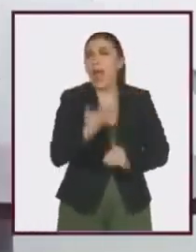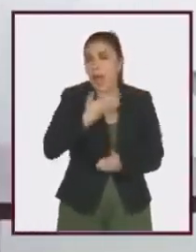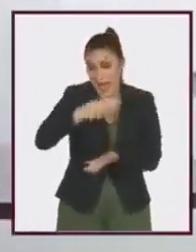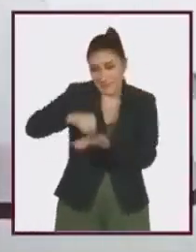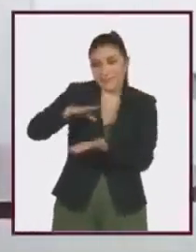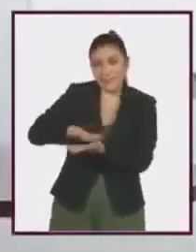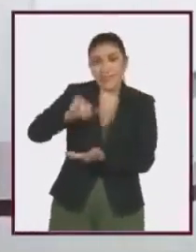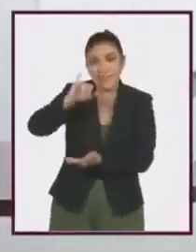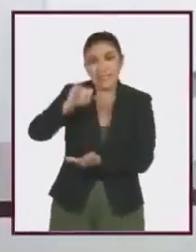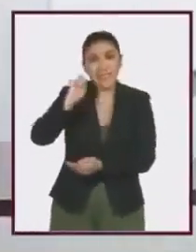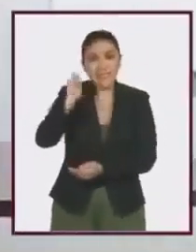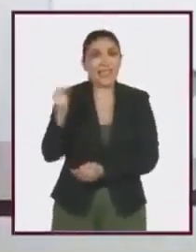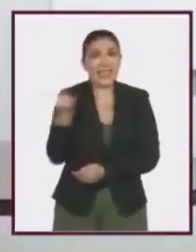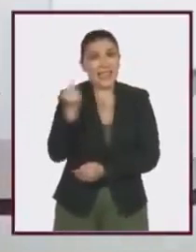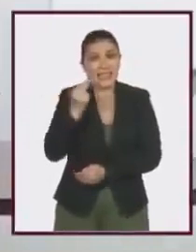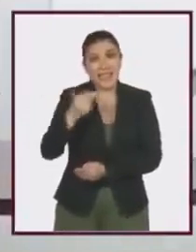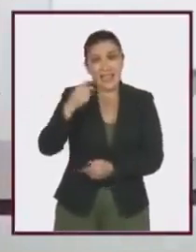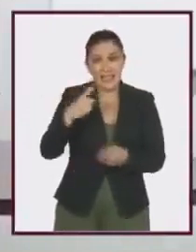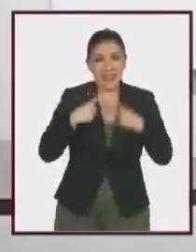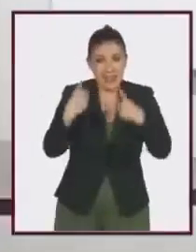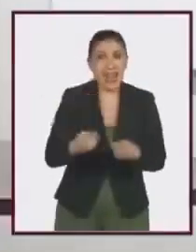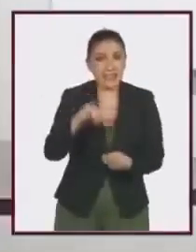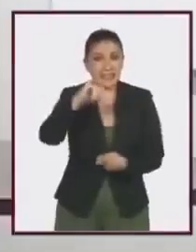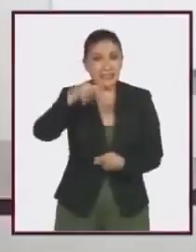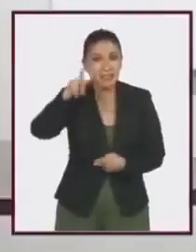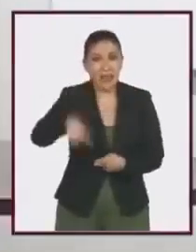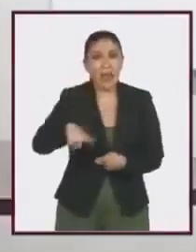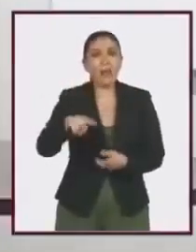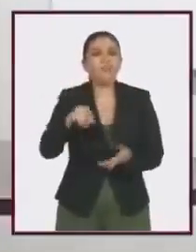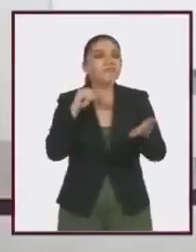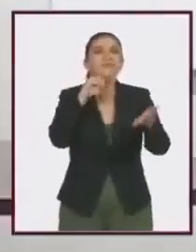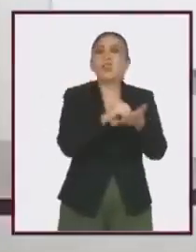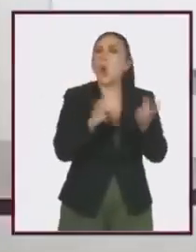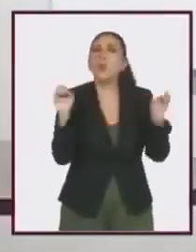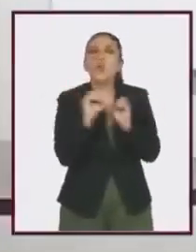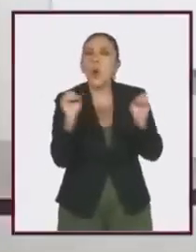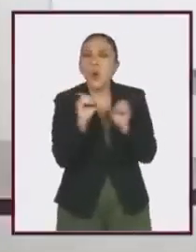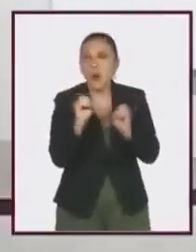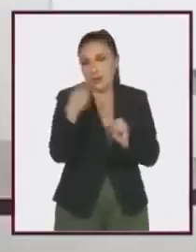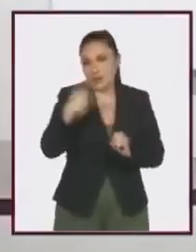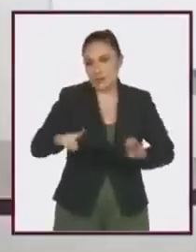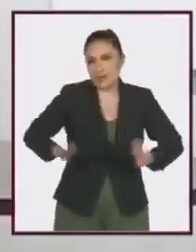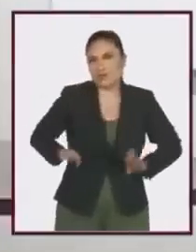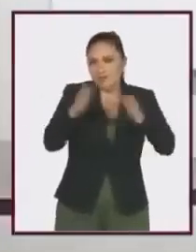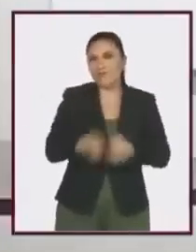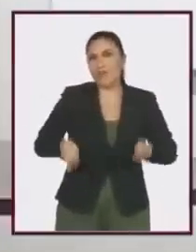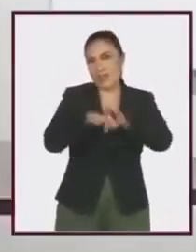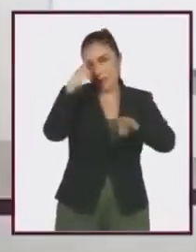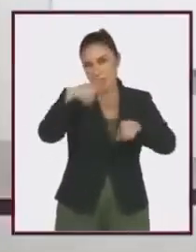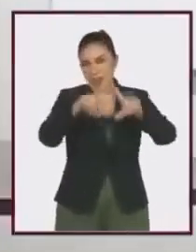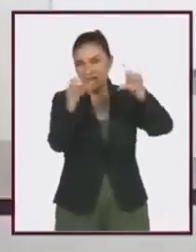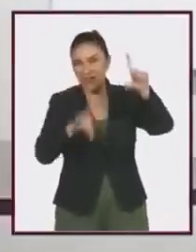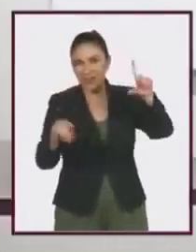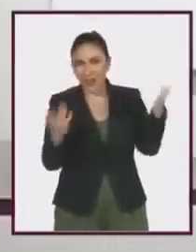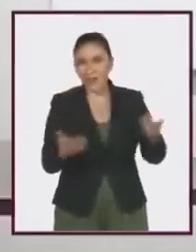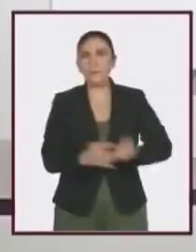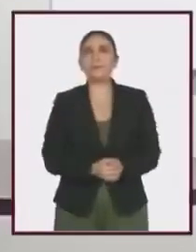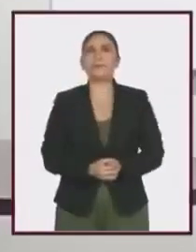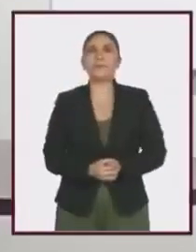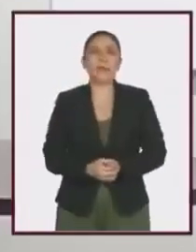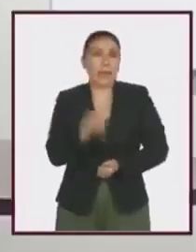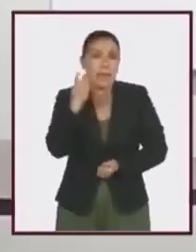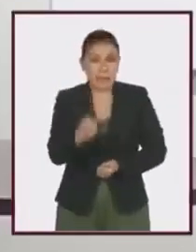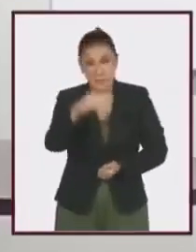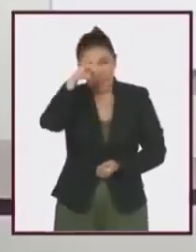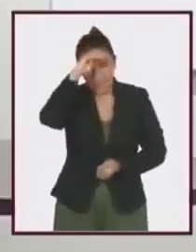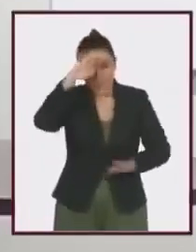como necesarios, como contenidos nacionales. Entonces, no serán